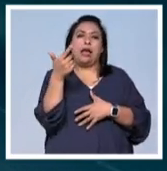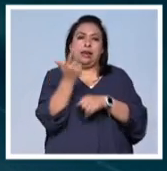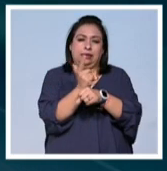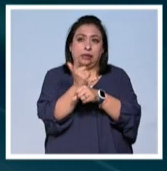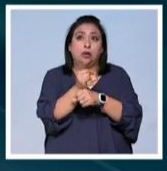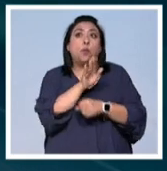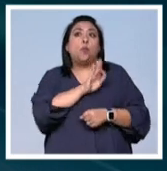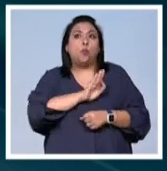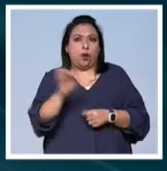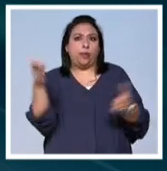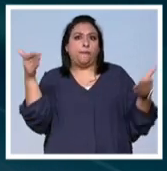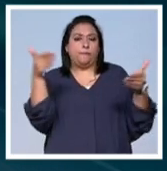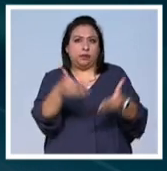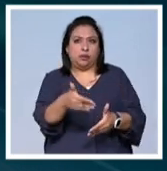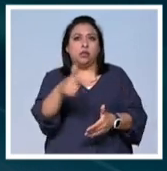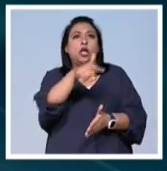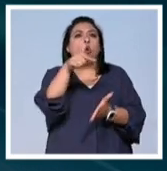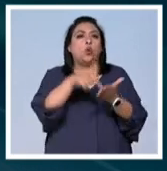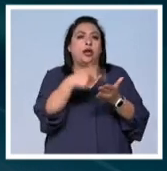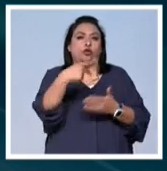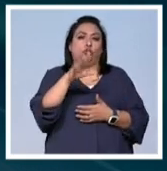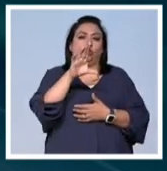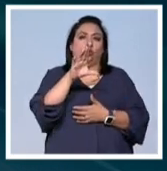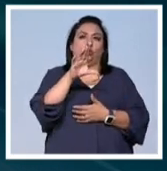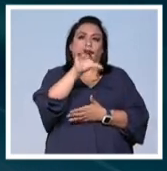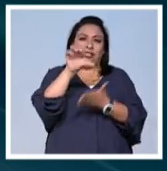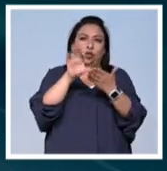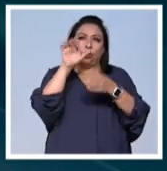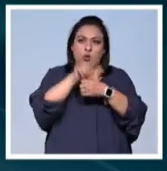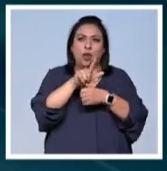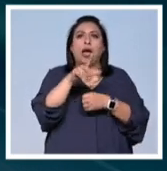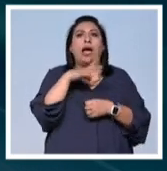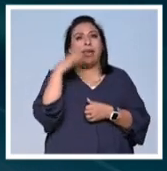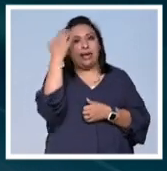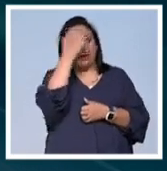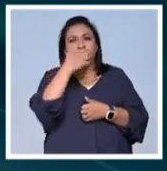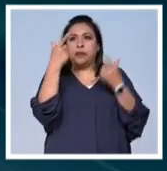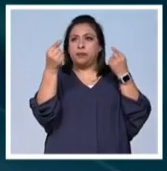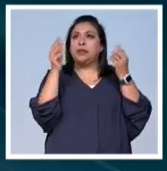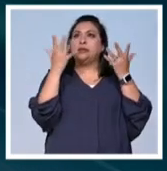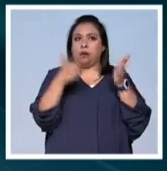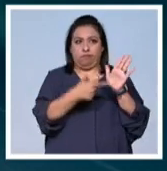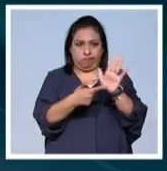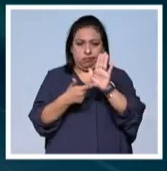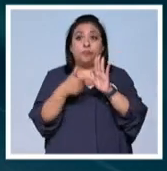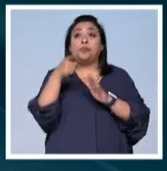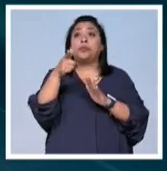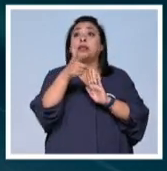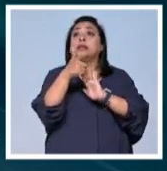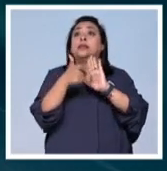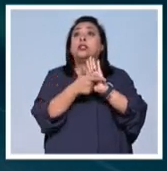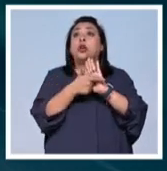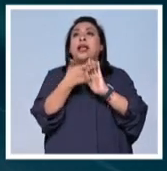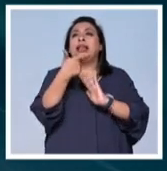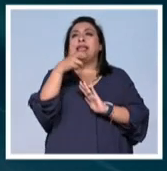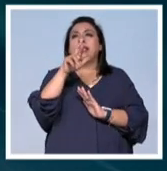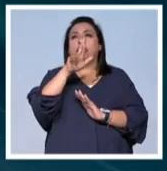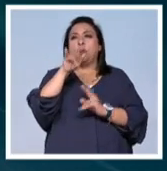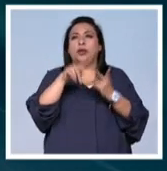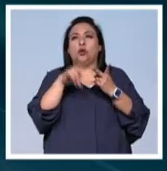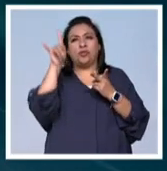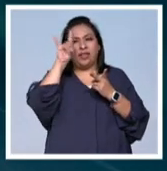puedan presentar en los espacios del centro cultural estos exámenes con los que fueron graduados la leyenda de robinhood el